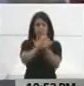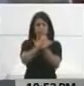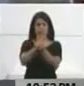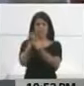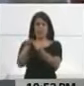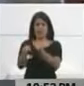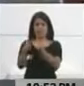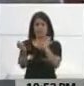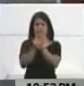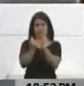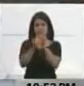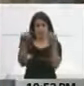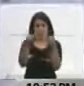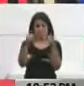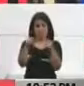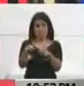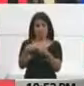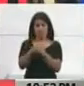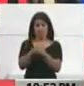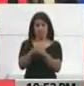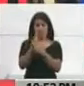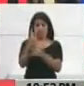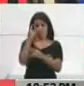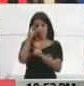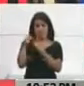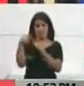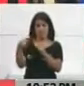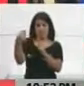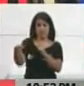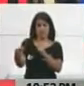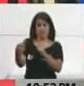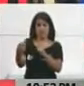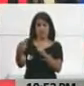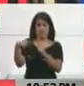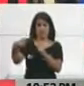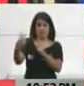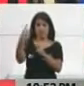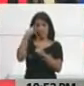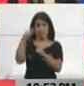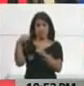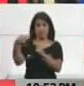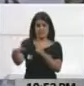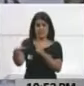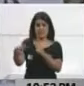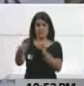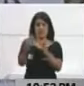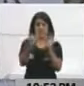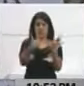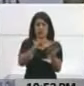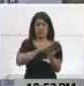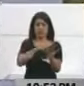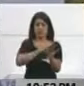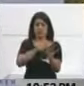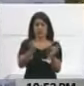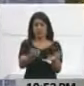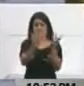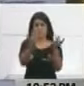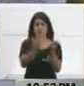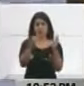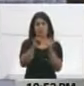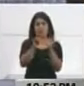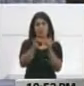libertad. Dos días después, 8 de enero, le pegaron candela al cuartel San Carlos donde